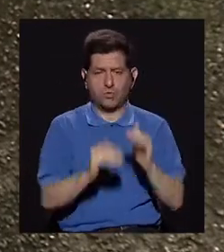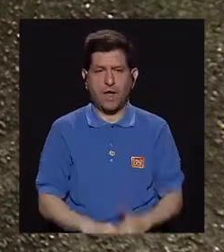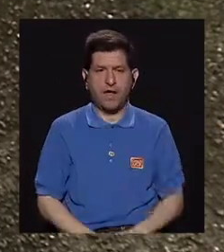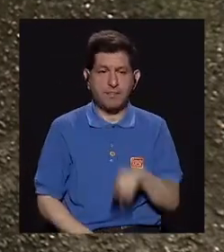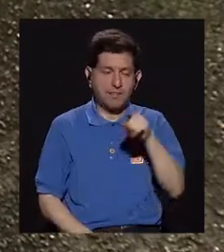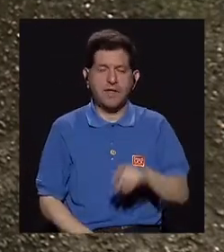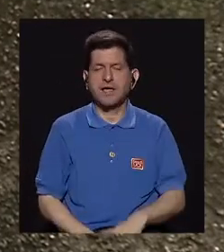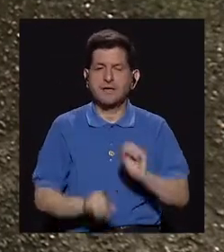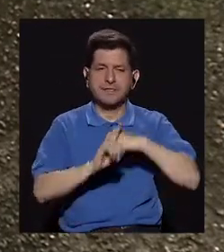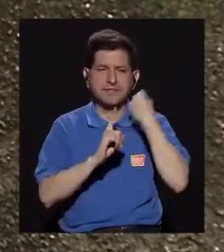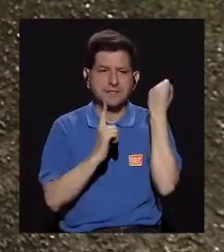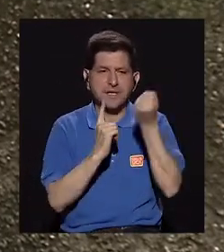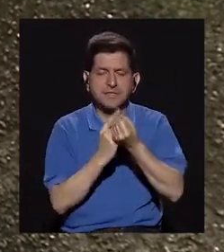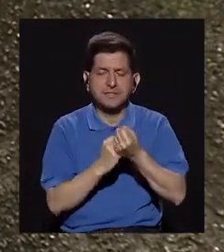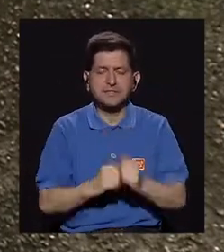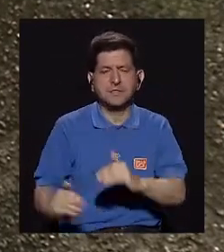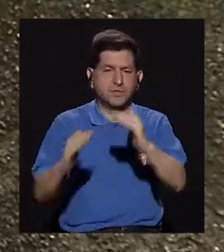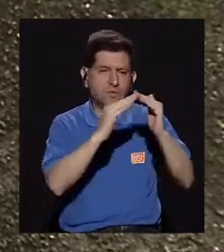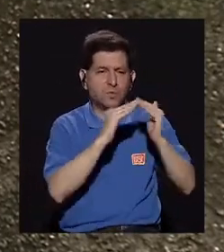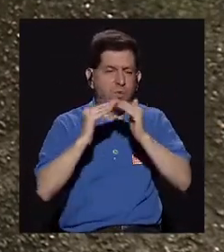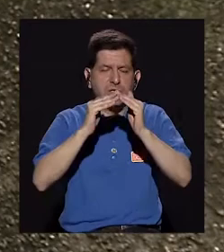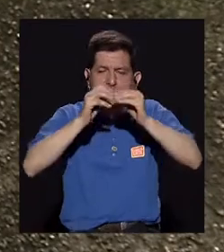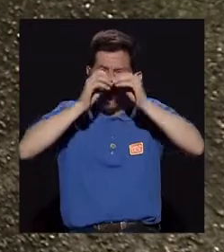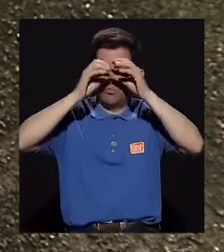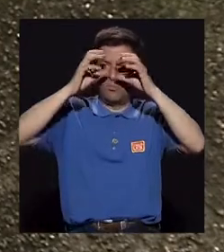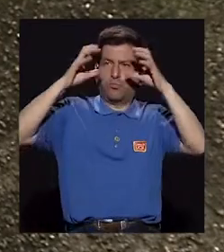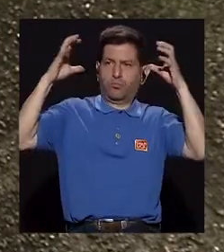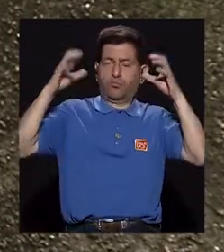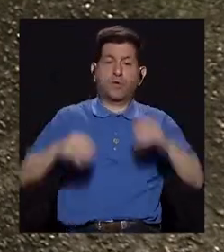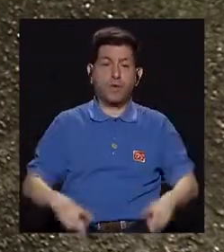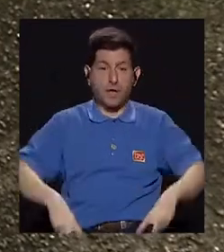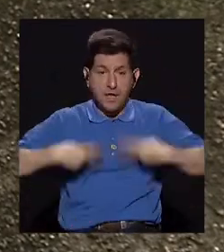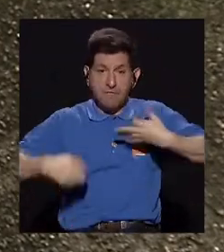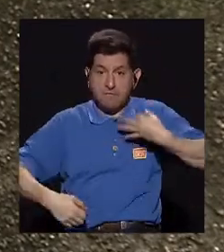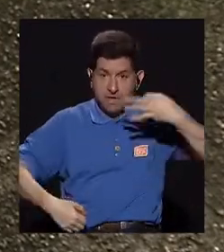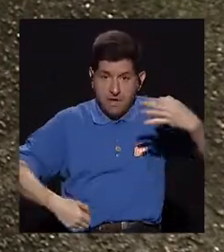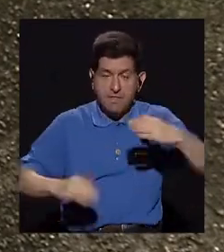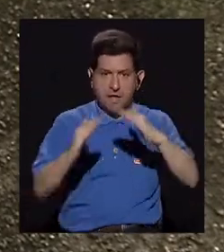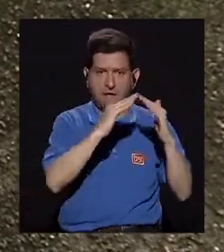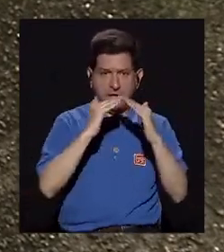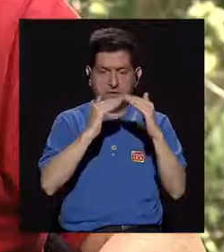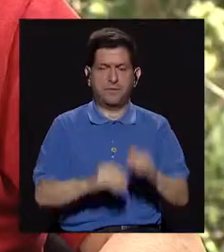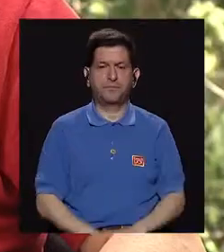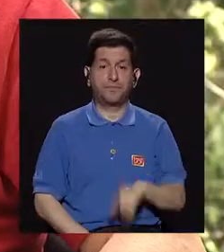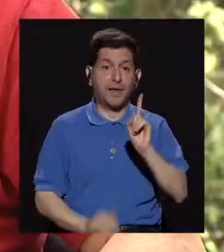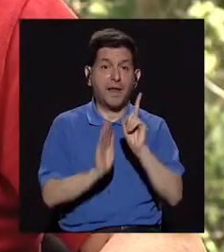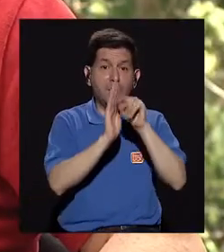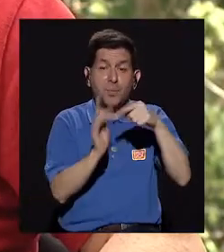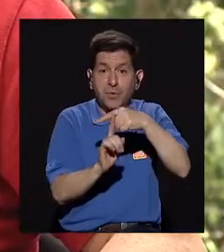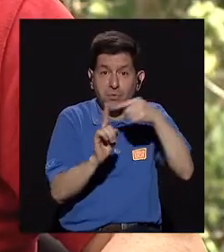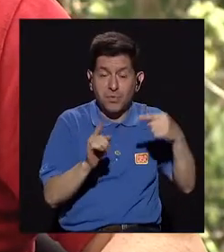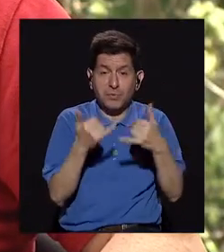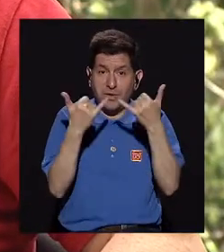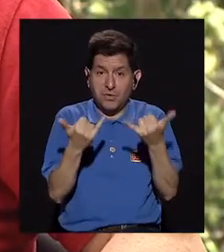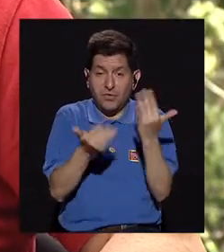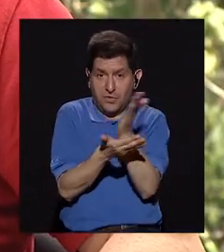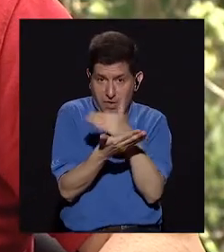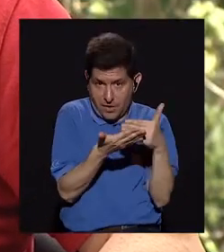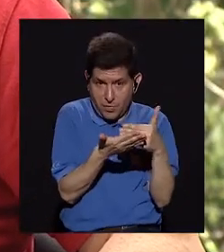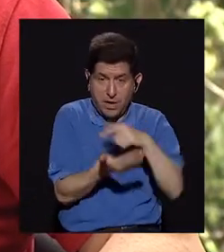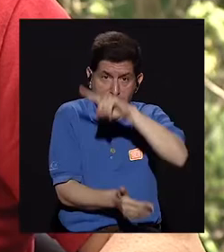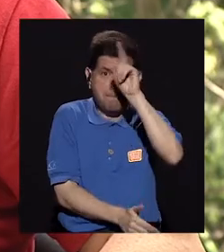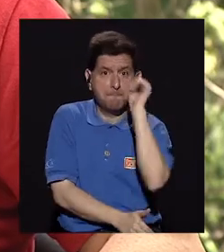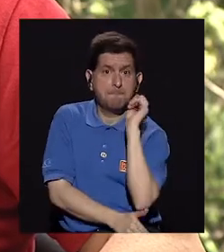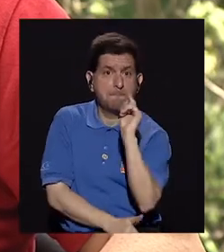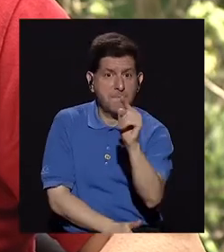de esos imaginarios urbanos y de esa vida cotidiana en la ciudad. Mario, me queda un minuto y medio de este bloque y